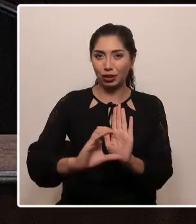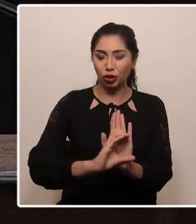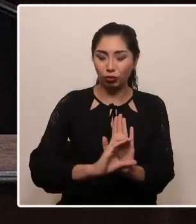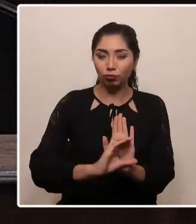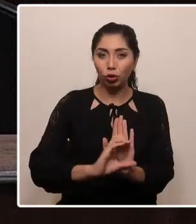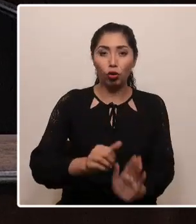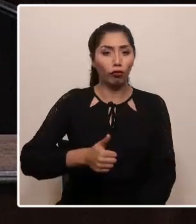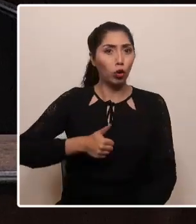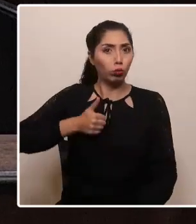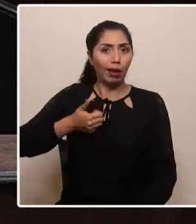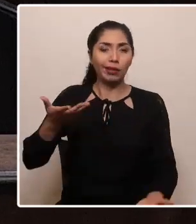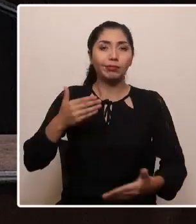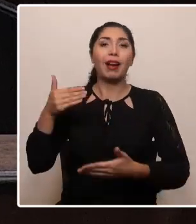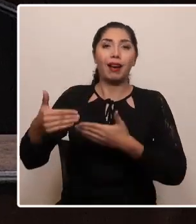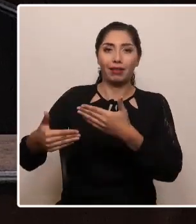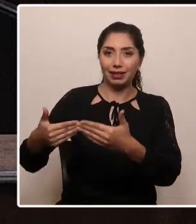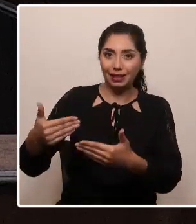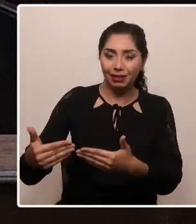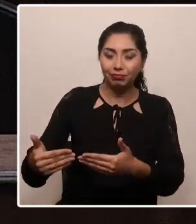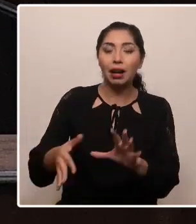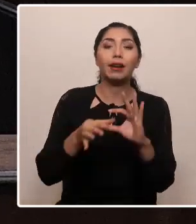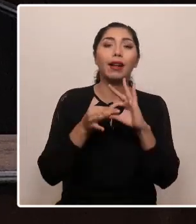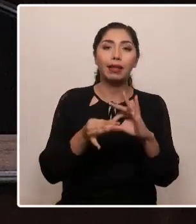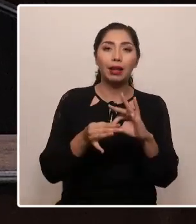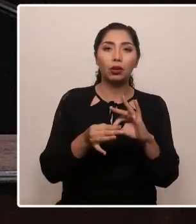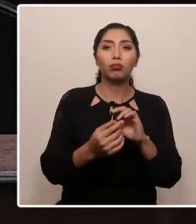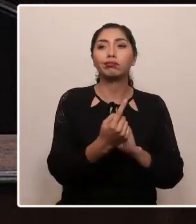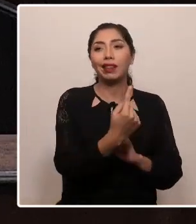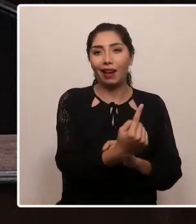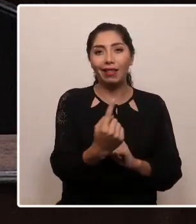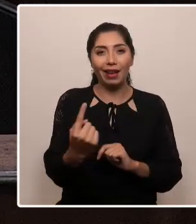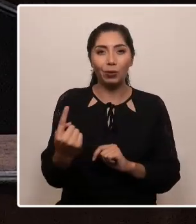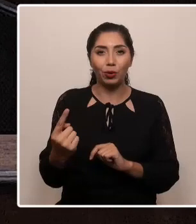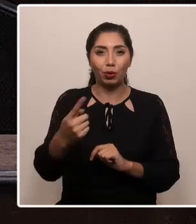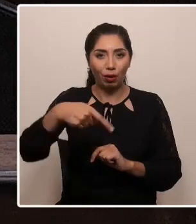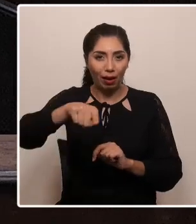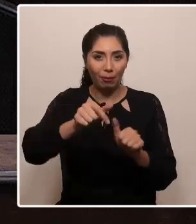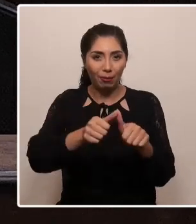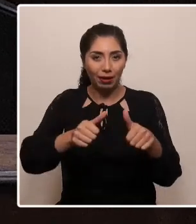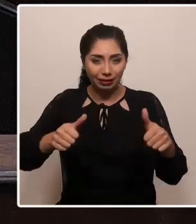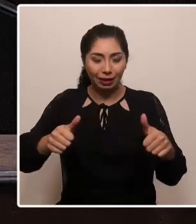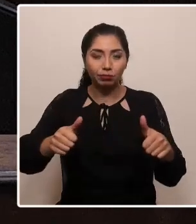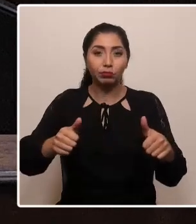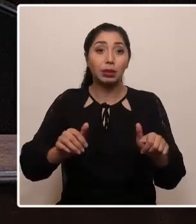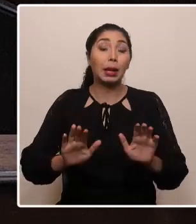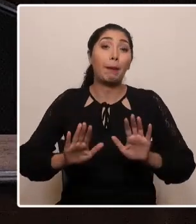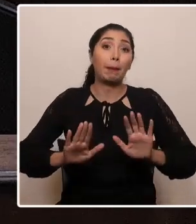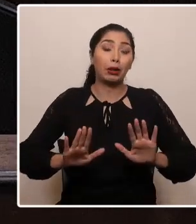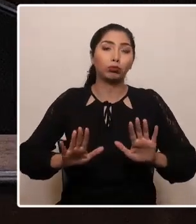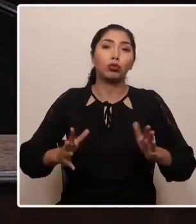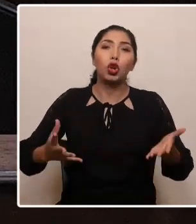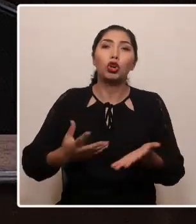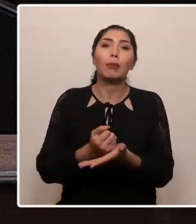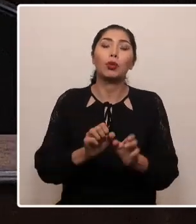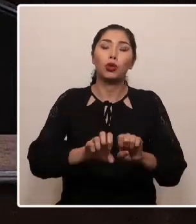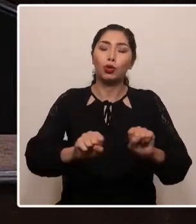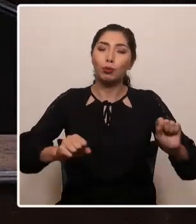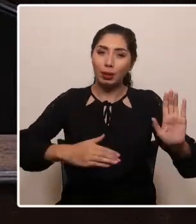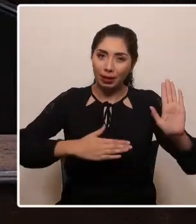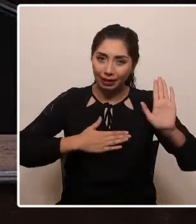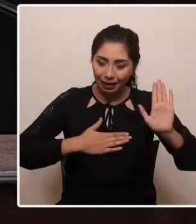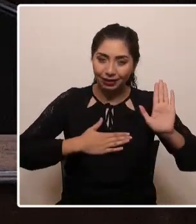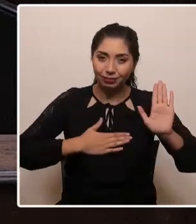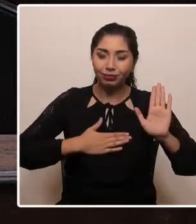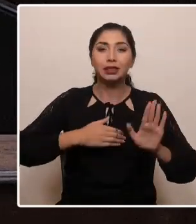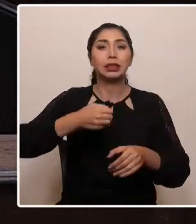de seguir adelante, agradezco mucho a cada uno de ellos y espero que logremos comprometer y desempeñar fiel y